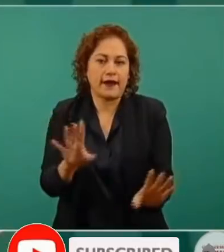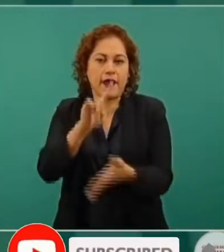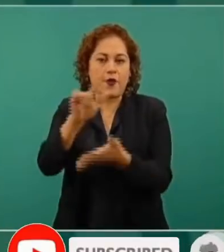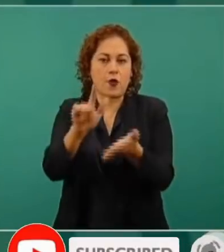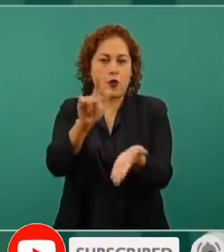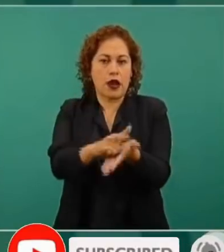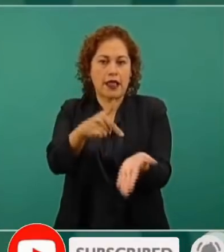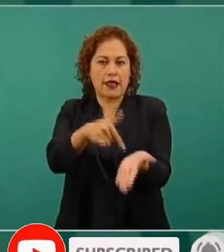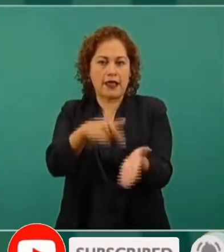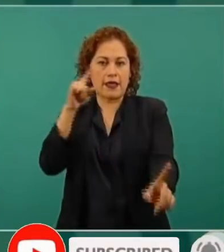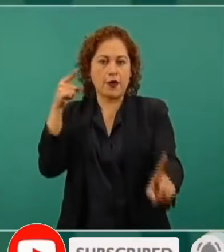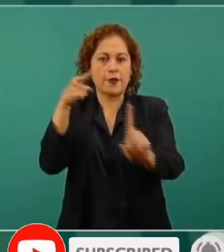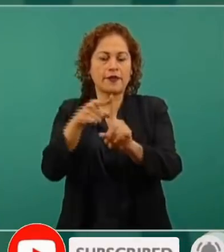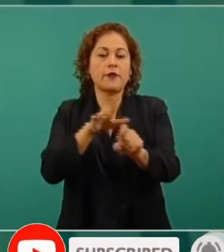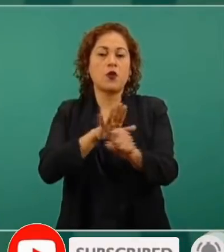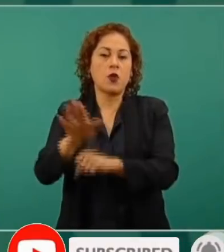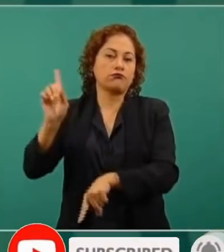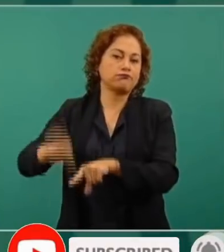CFE.